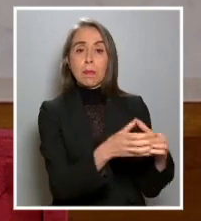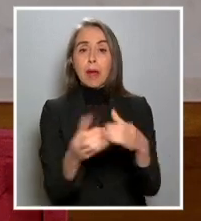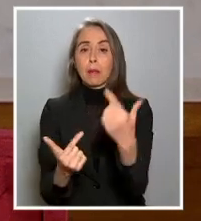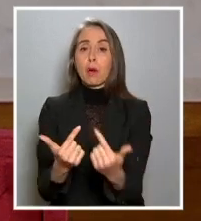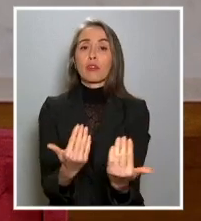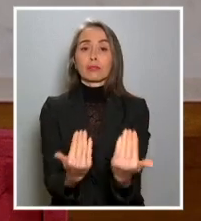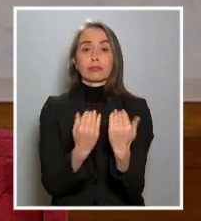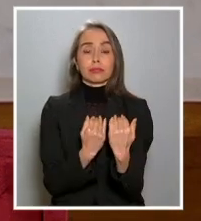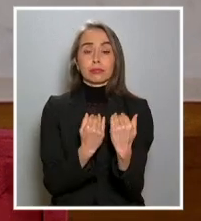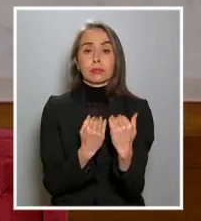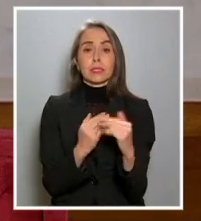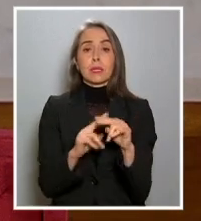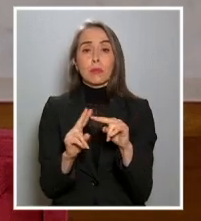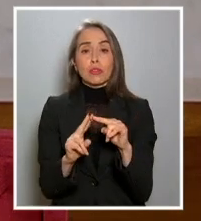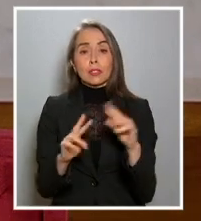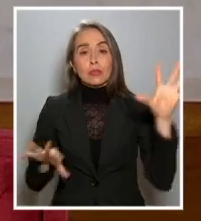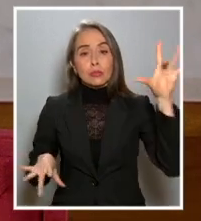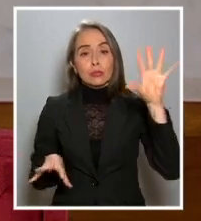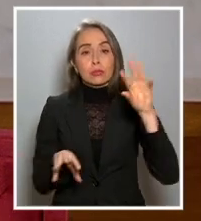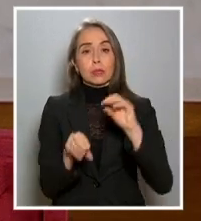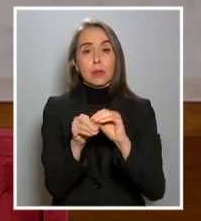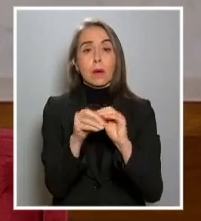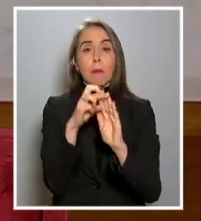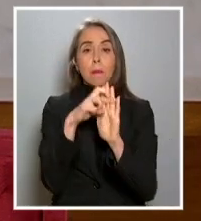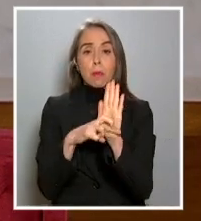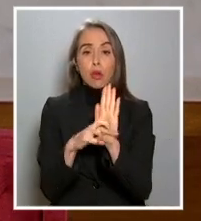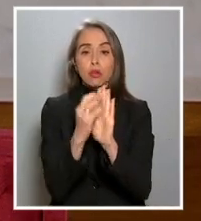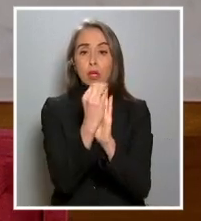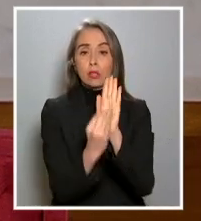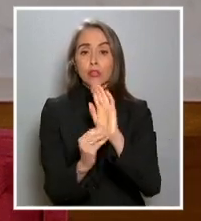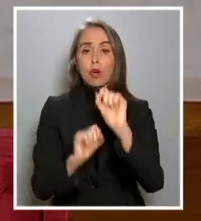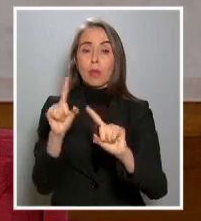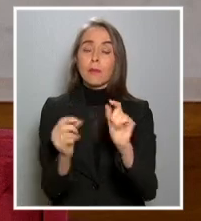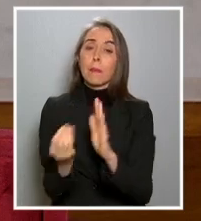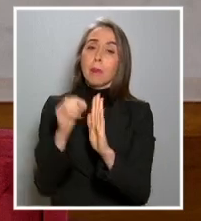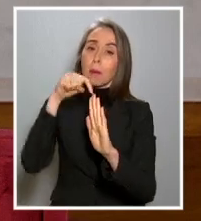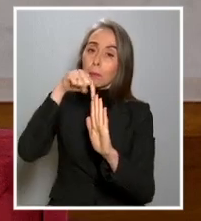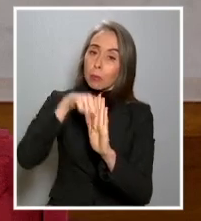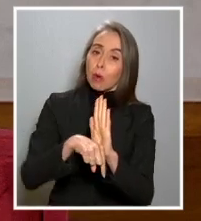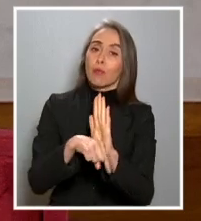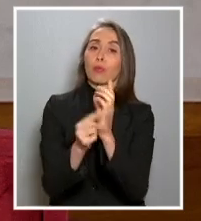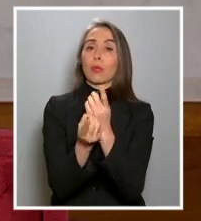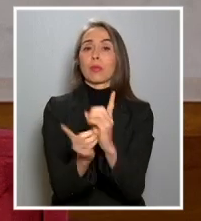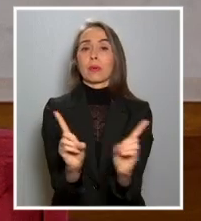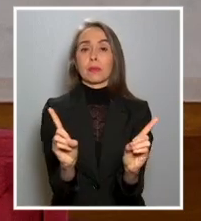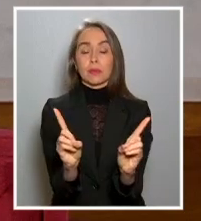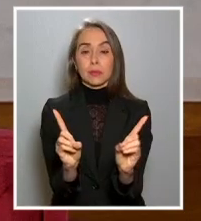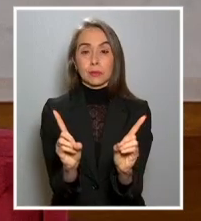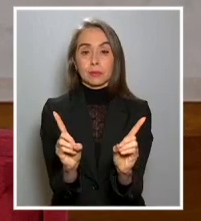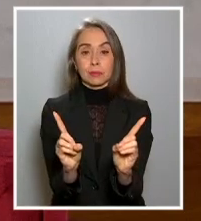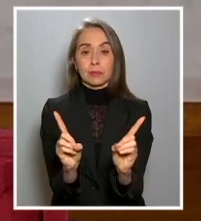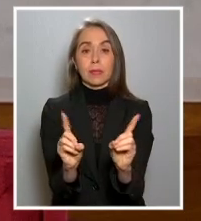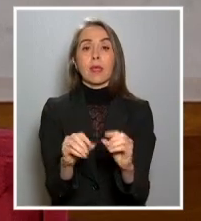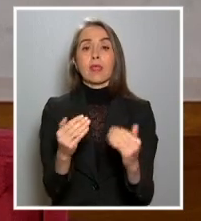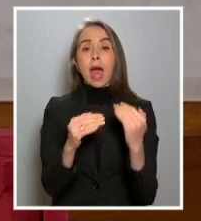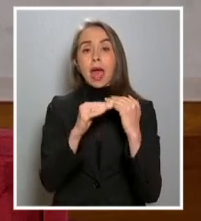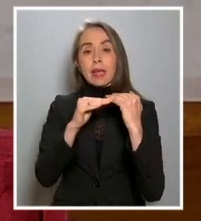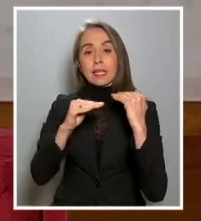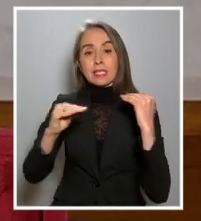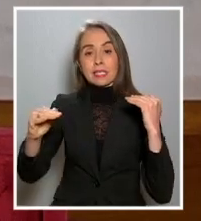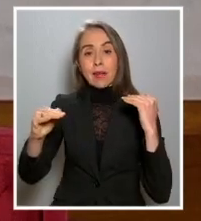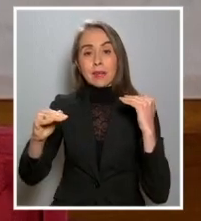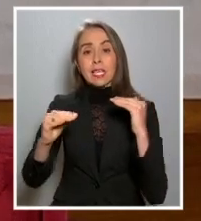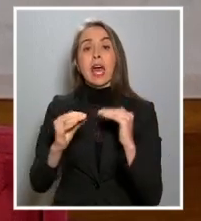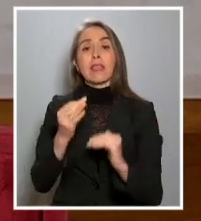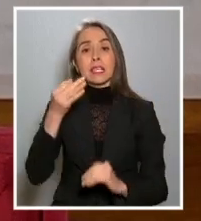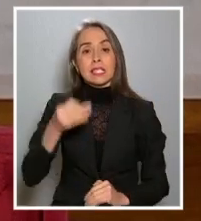construyendo una síntesis, un proyecto que defiende y profundiza la democracia, le da estabilidad y